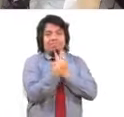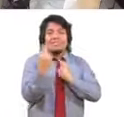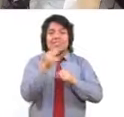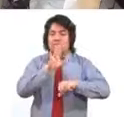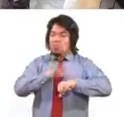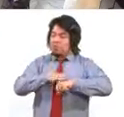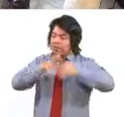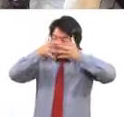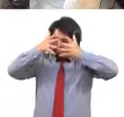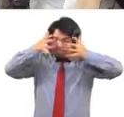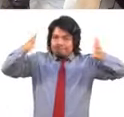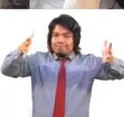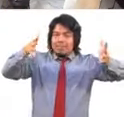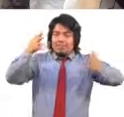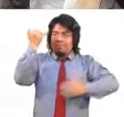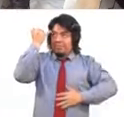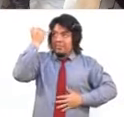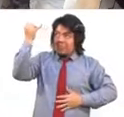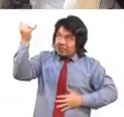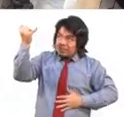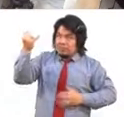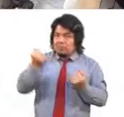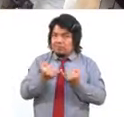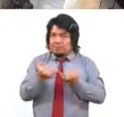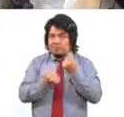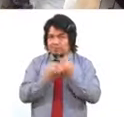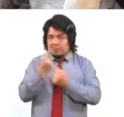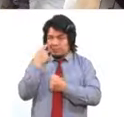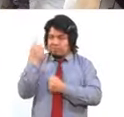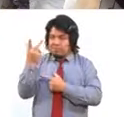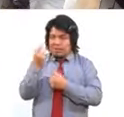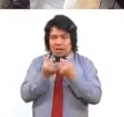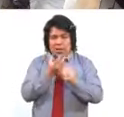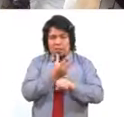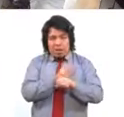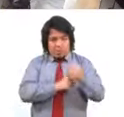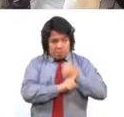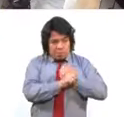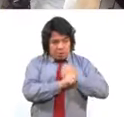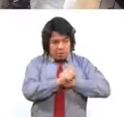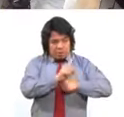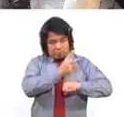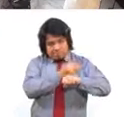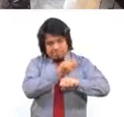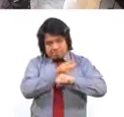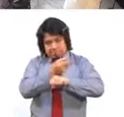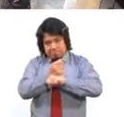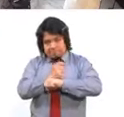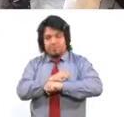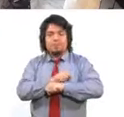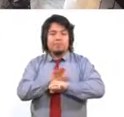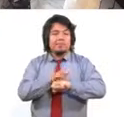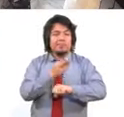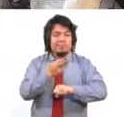cosas, de las ideas y, en consecuencia, resolver los problemas relativos a ellas. Por